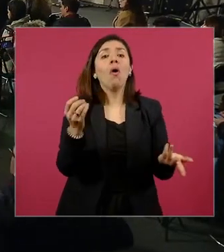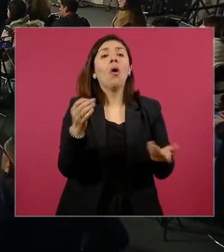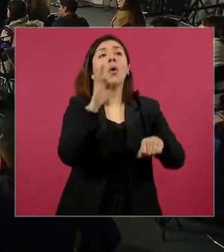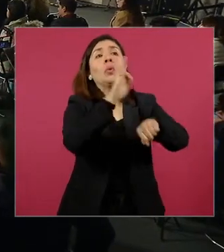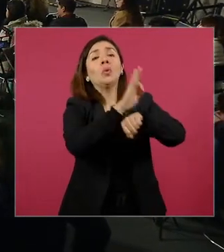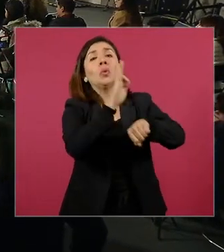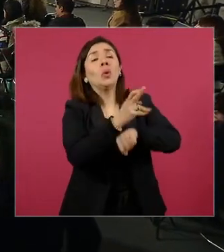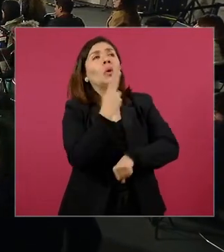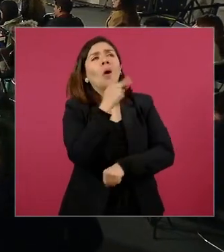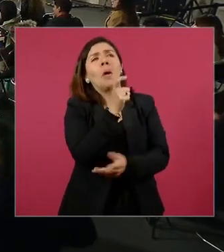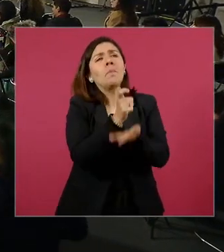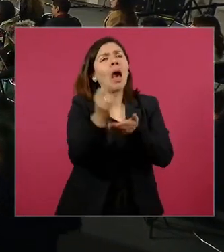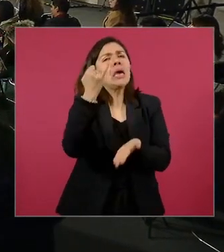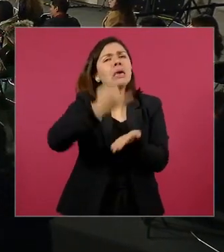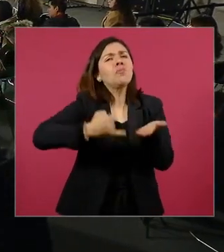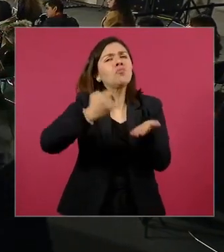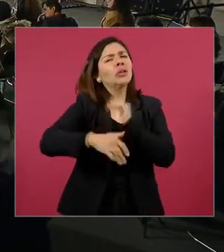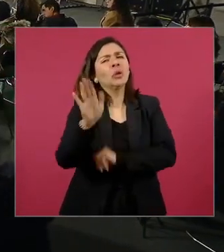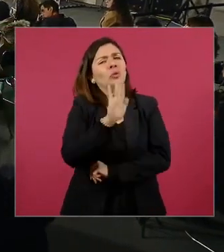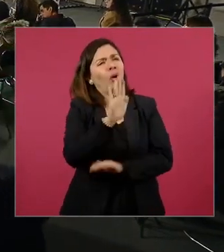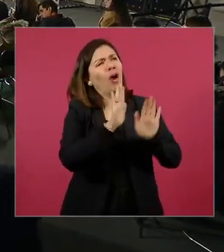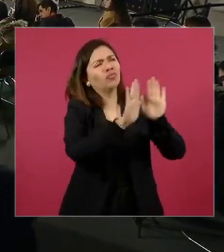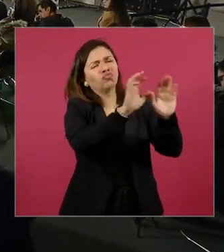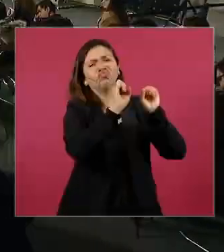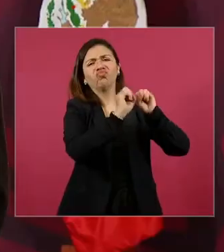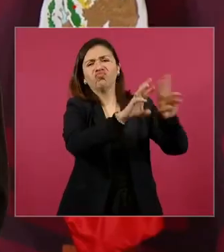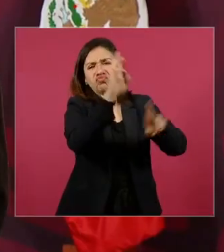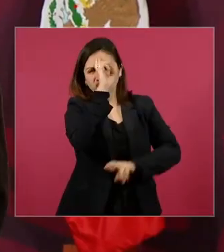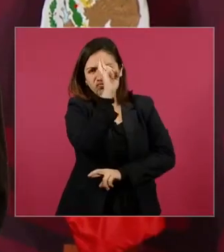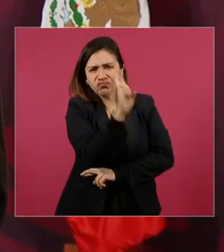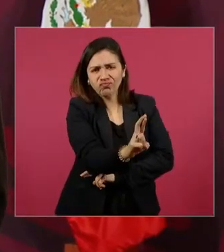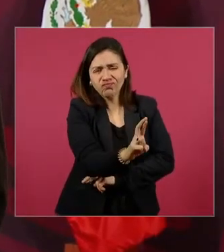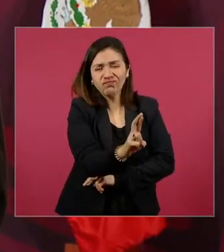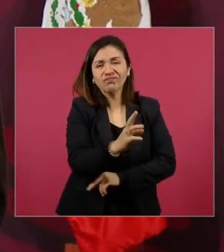los potentados no pagaran impuestos.